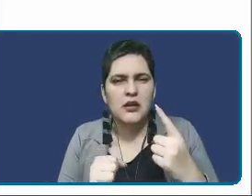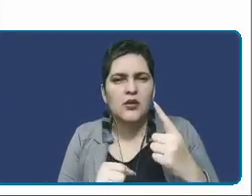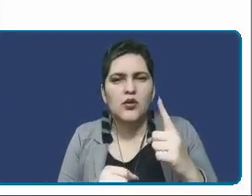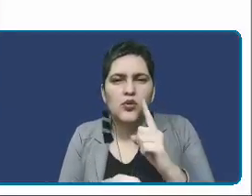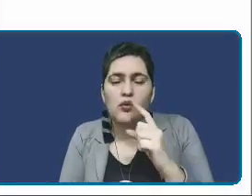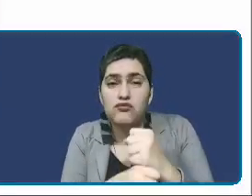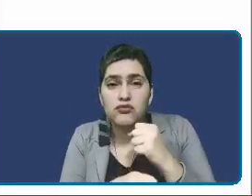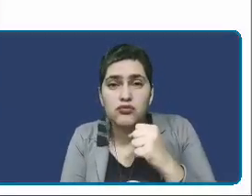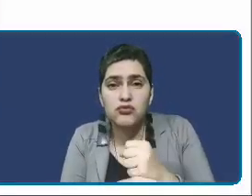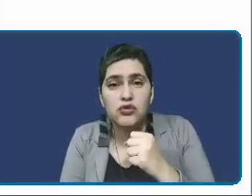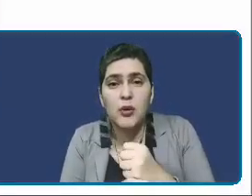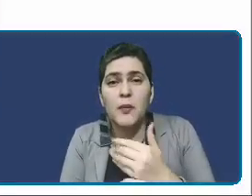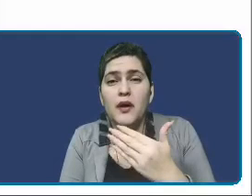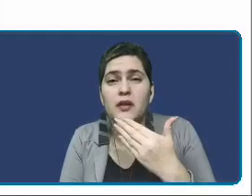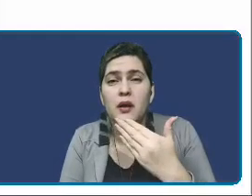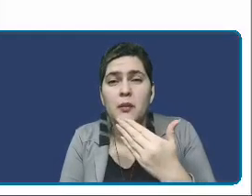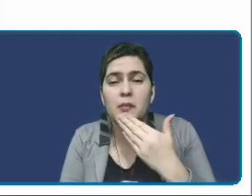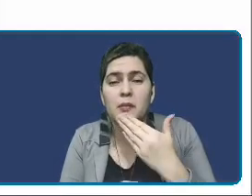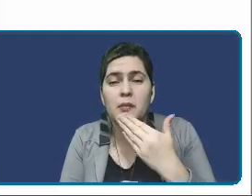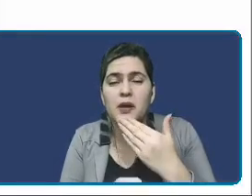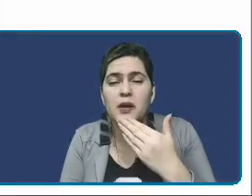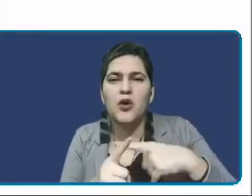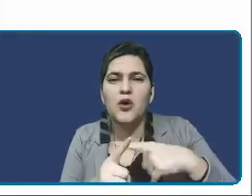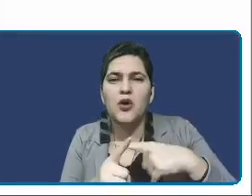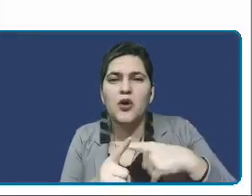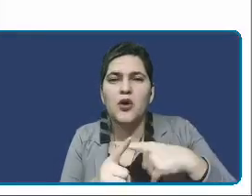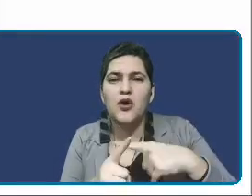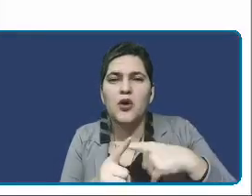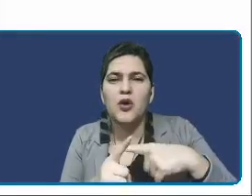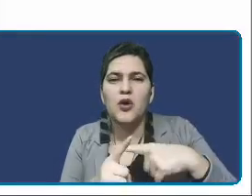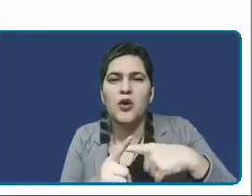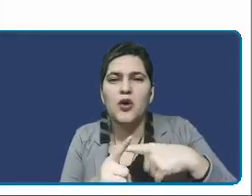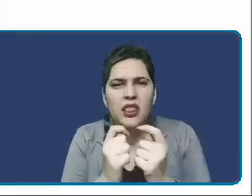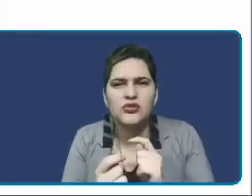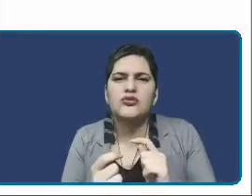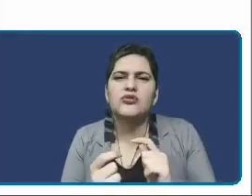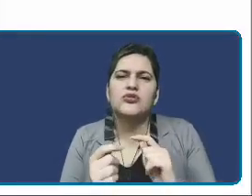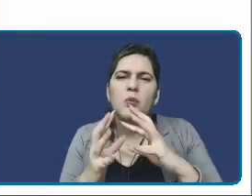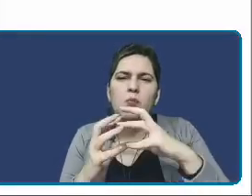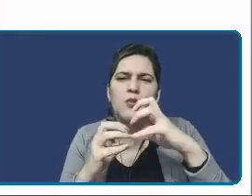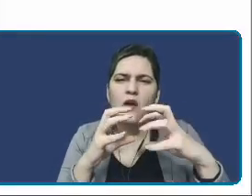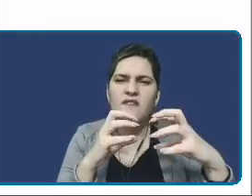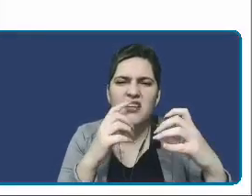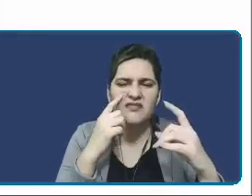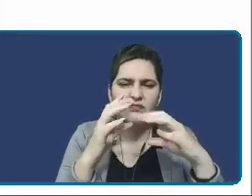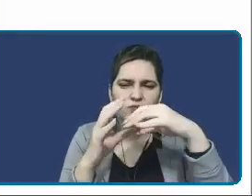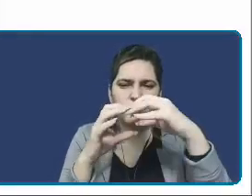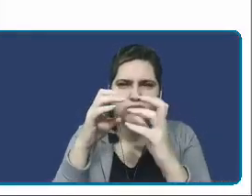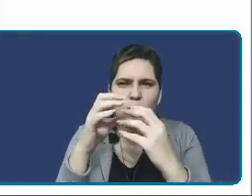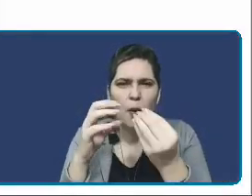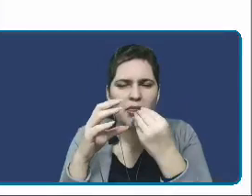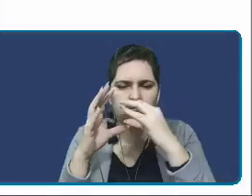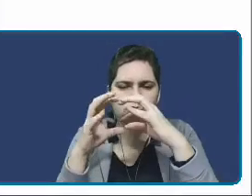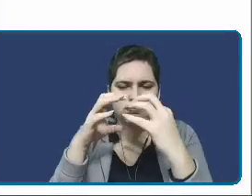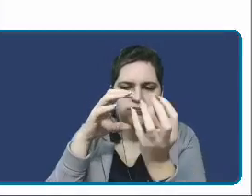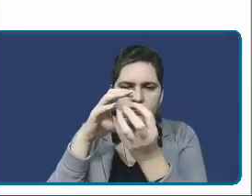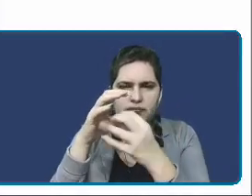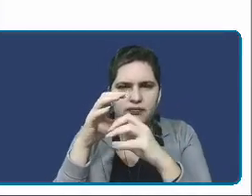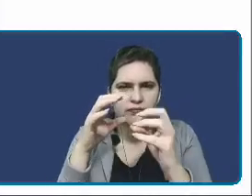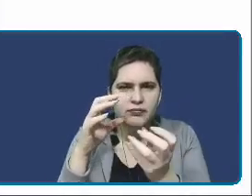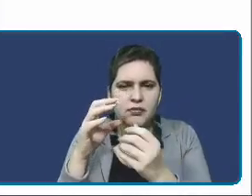por las alteraciones de motilidad y síntomas que son por otras situaciones que pueden ser emocionales, ¿no es